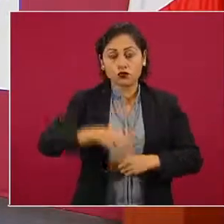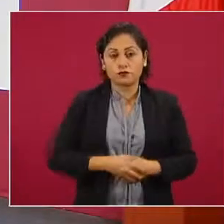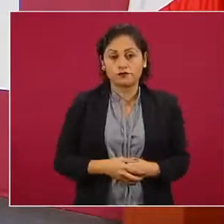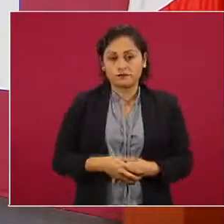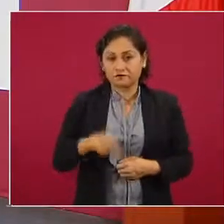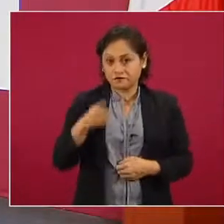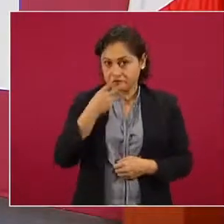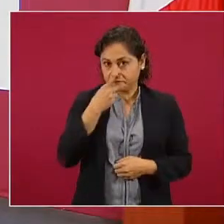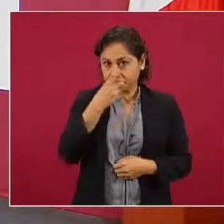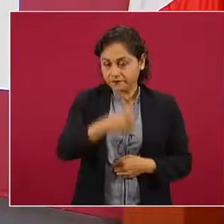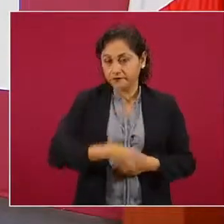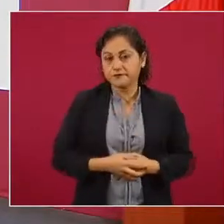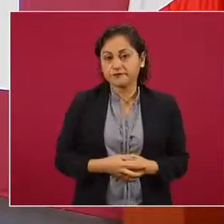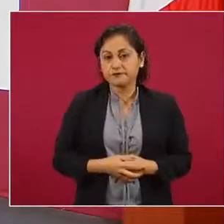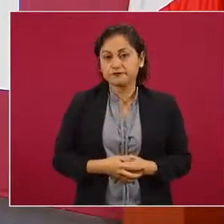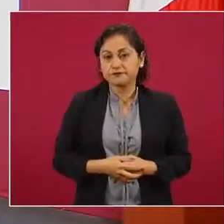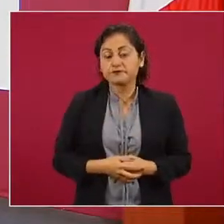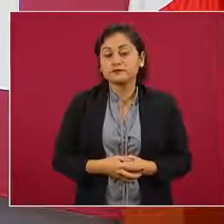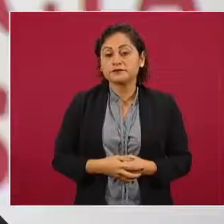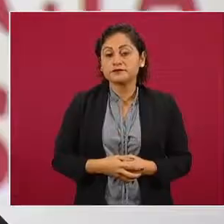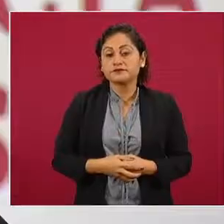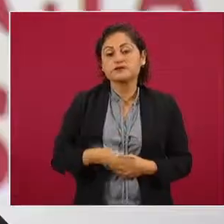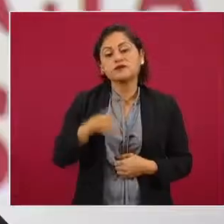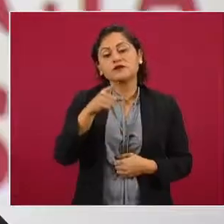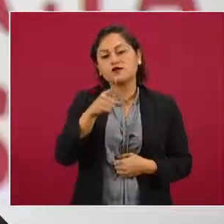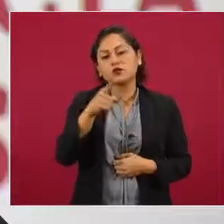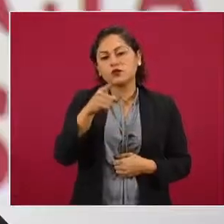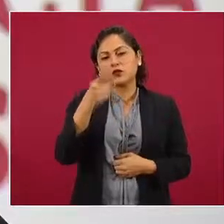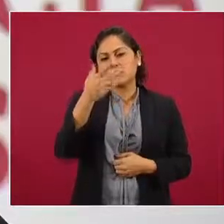viene, difícilmente sabe a dónde va.